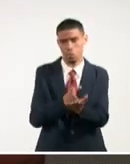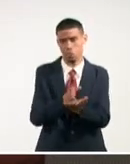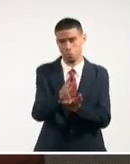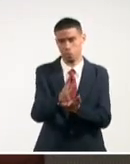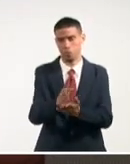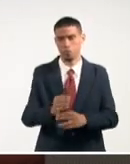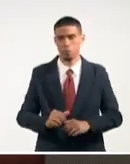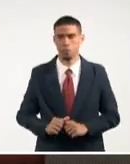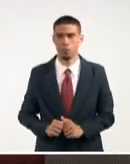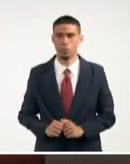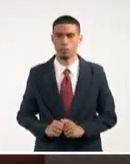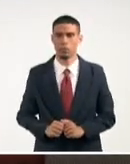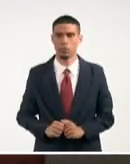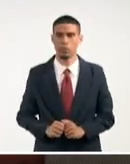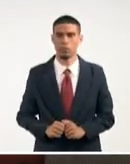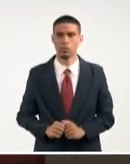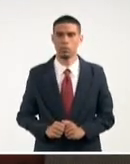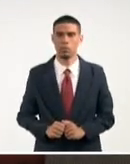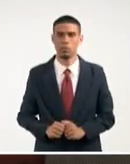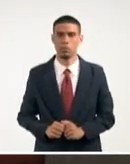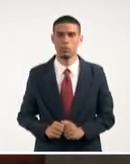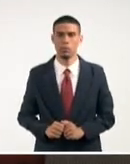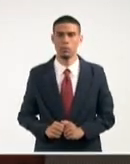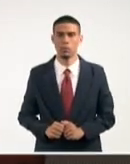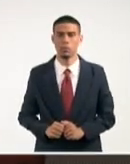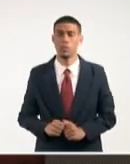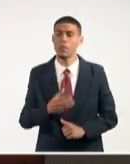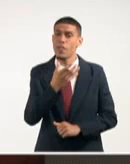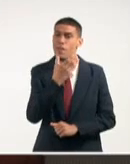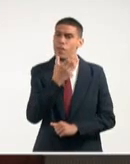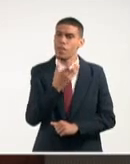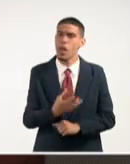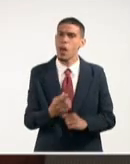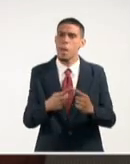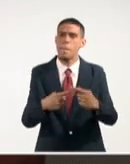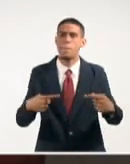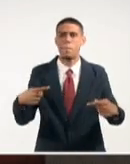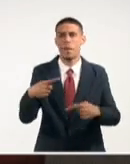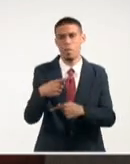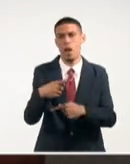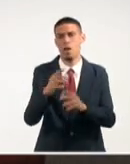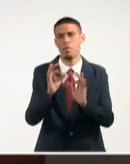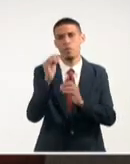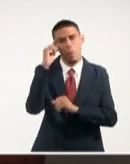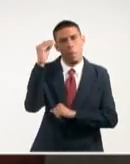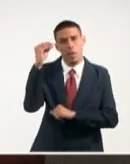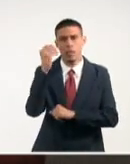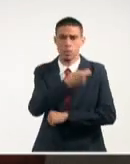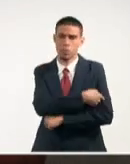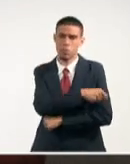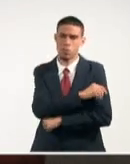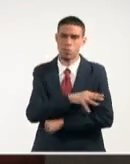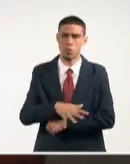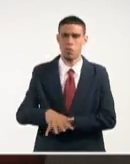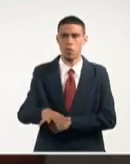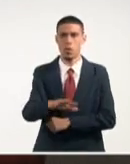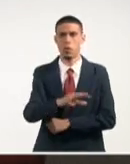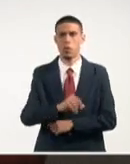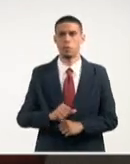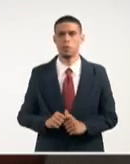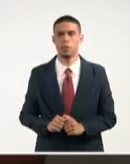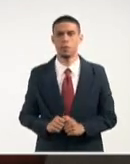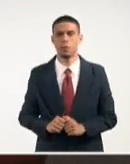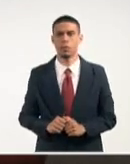Para Fidel ha sido el primer pensamiento de los cubanos en